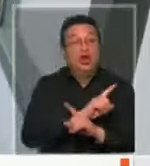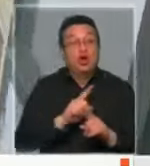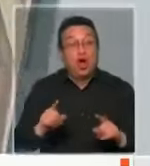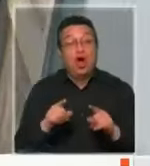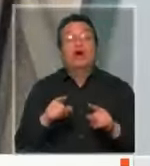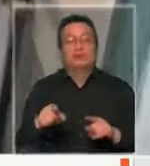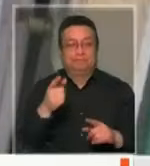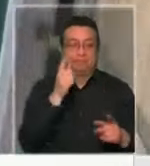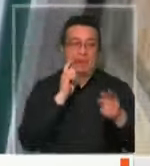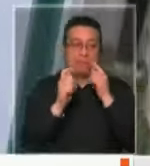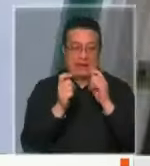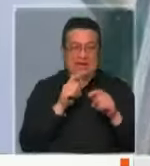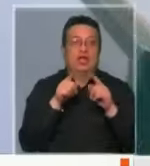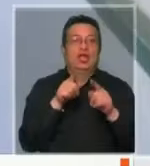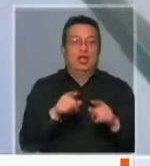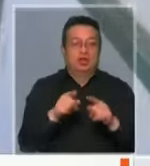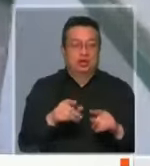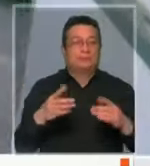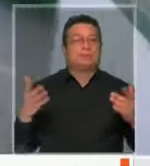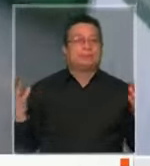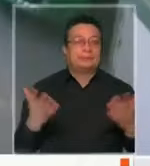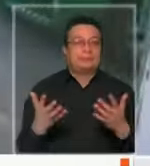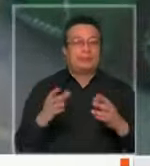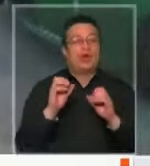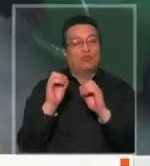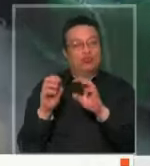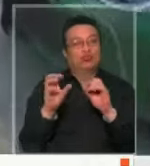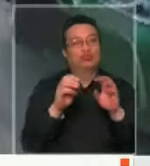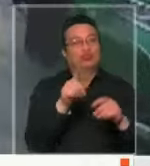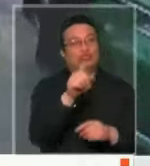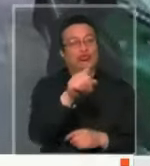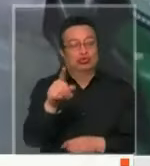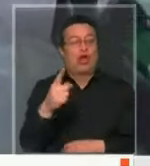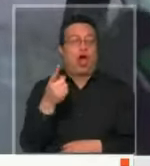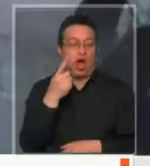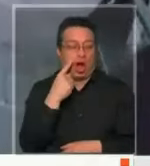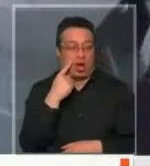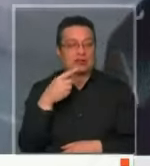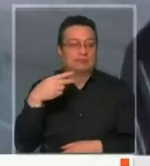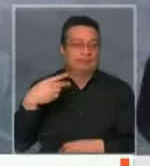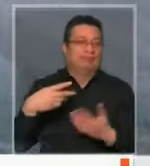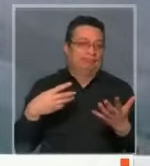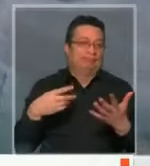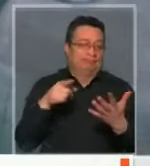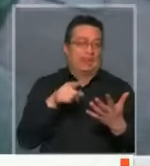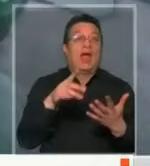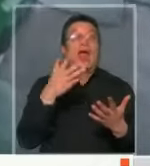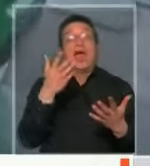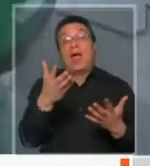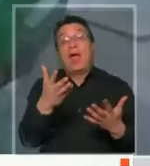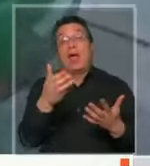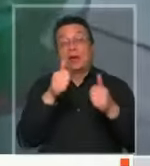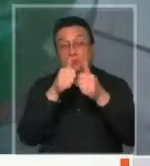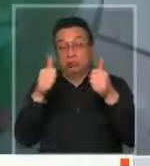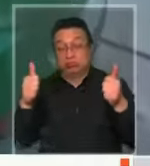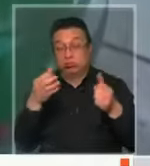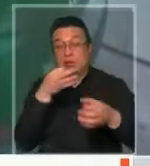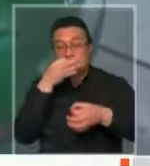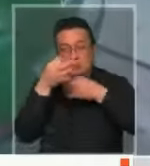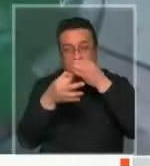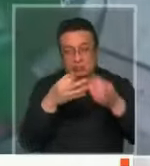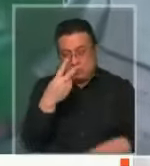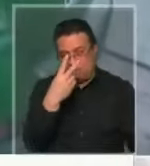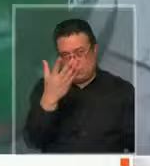un riesgo y un peligro, ¿no es cierto?, para muchos que han conocido esta noticia. Tenemos declaraciones por parte de las autoridades, los invito a que pasemos a